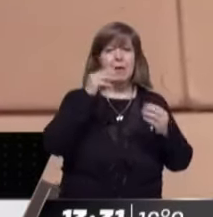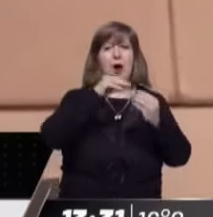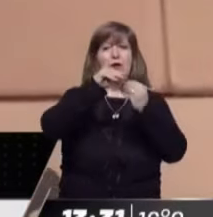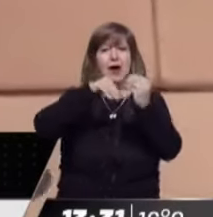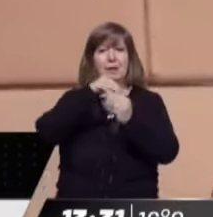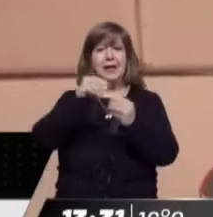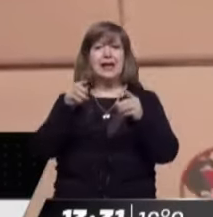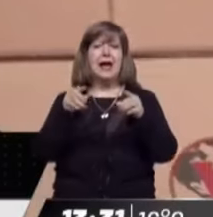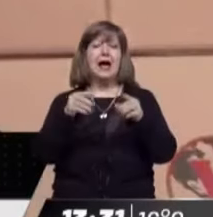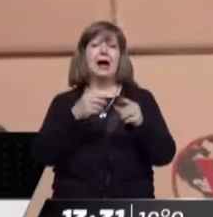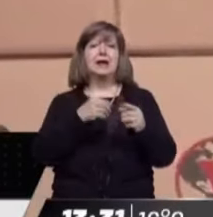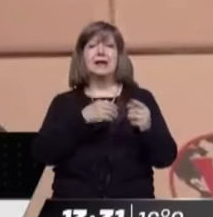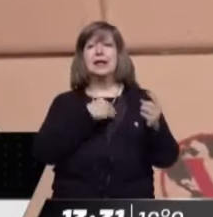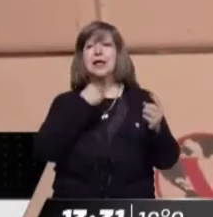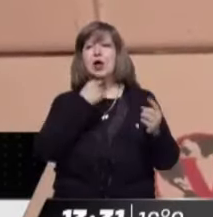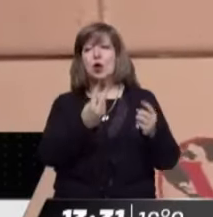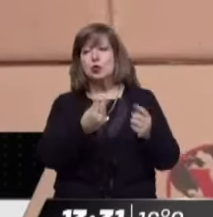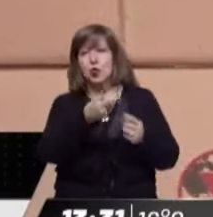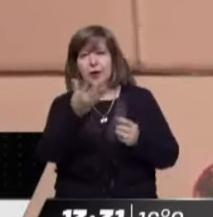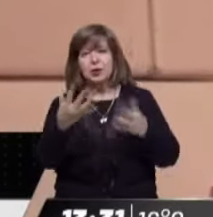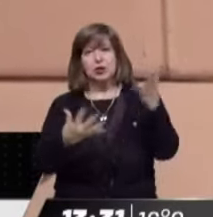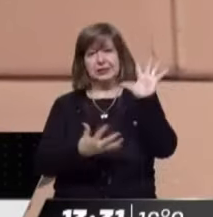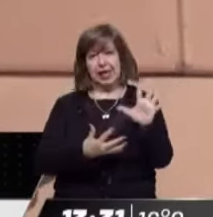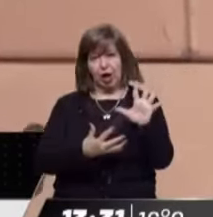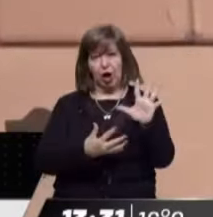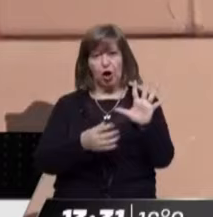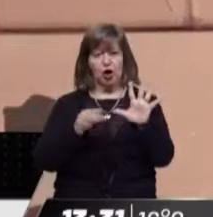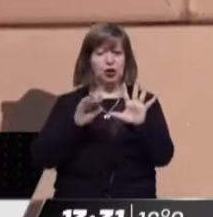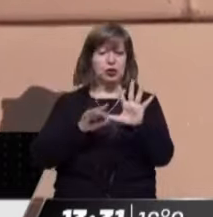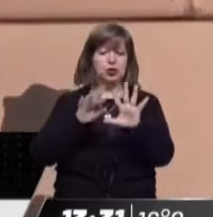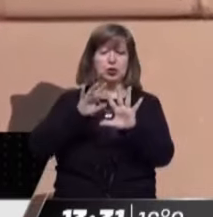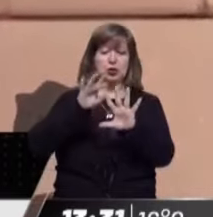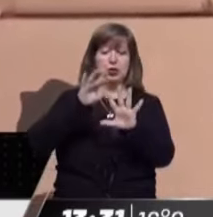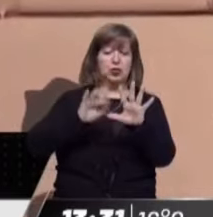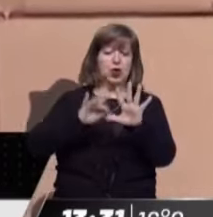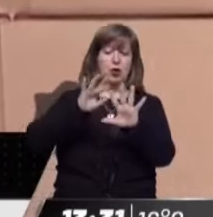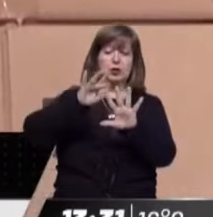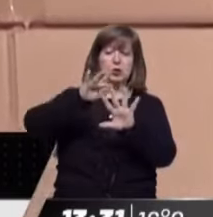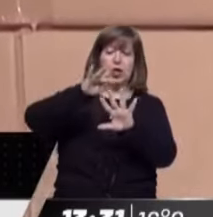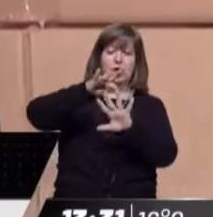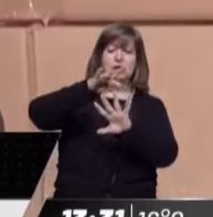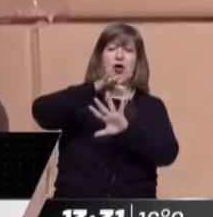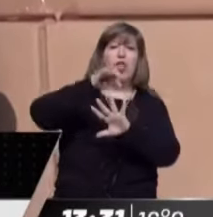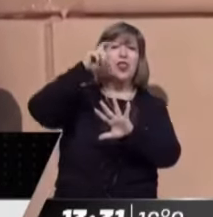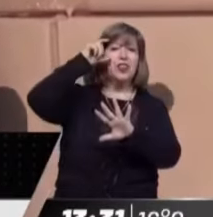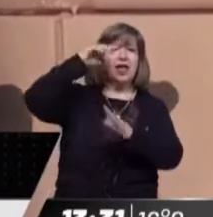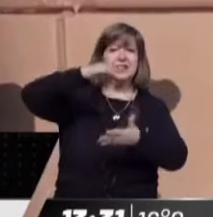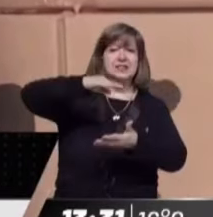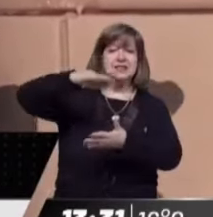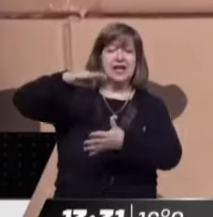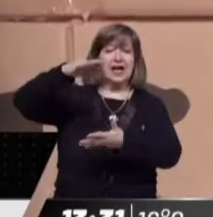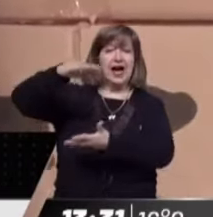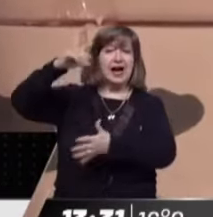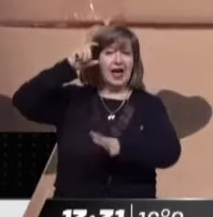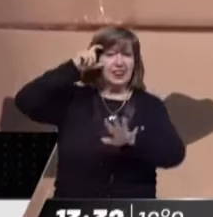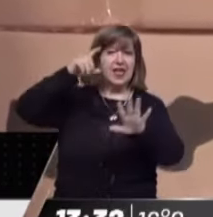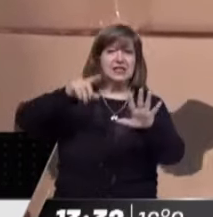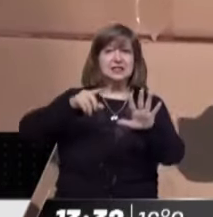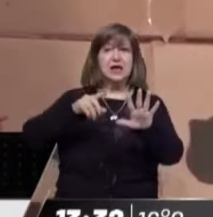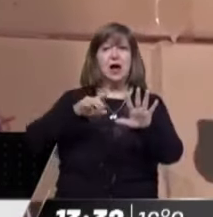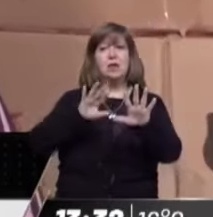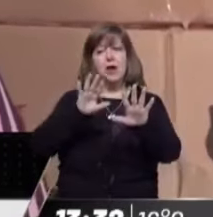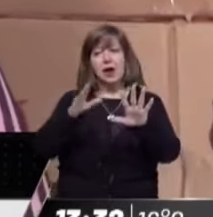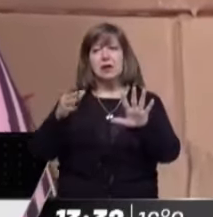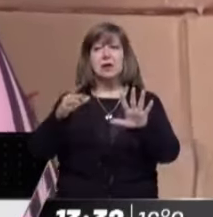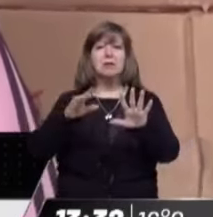ejemplo mamás que tuviesen no sé cinco hijos vos saca la cuenta que le van a tocar 10 cajas bueno eh apelar a la